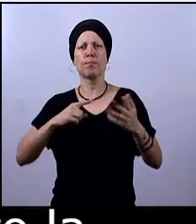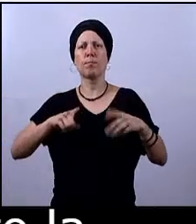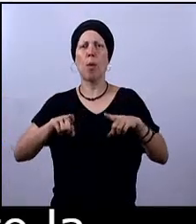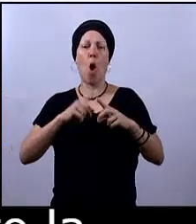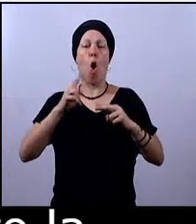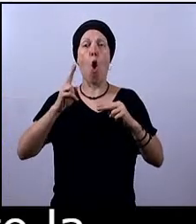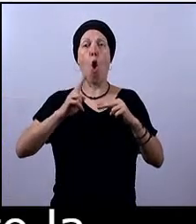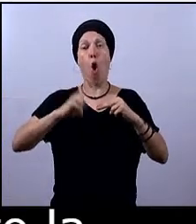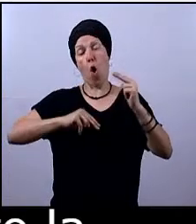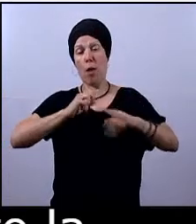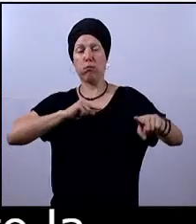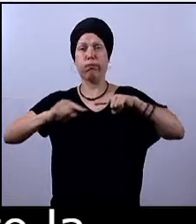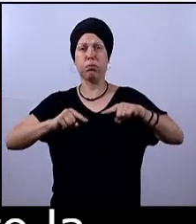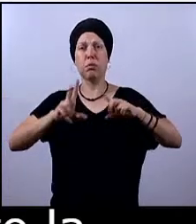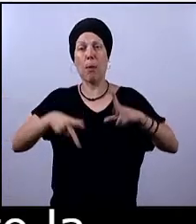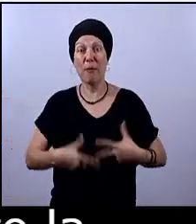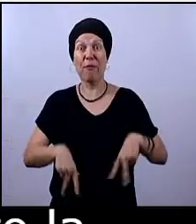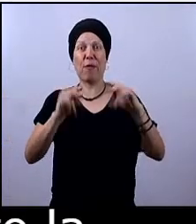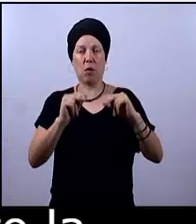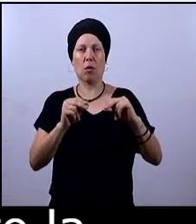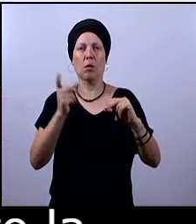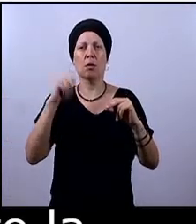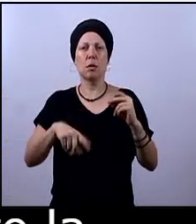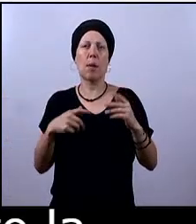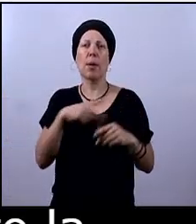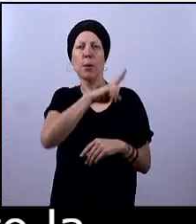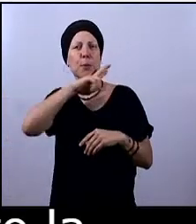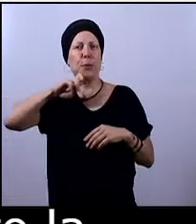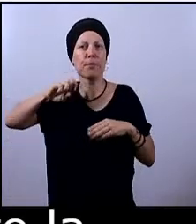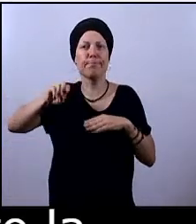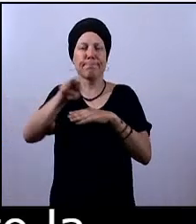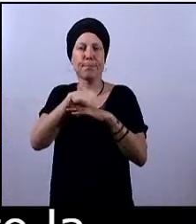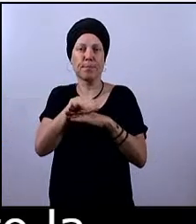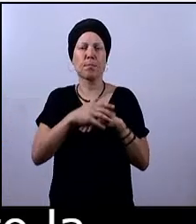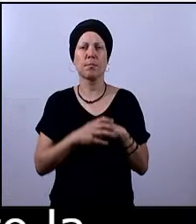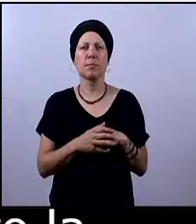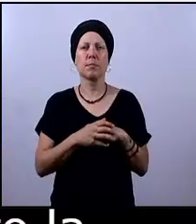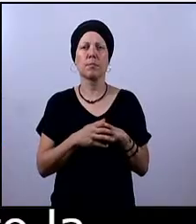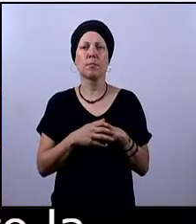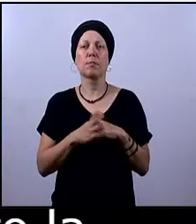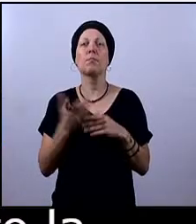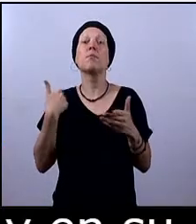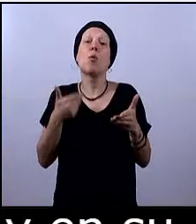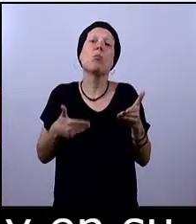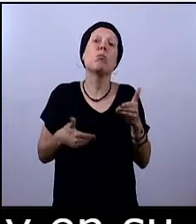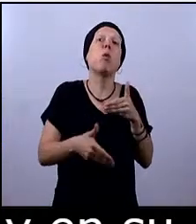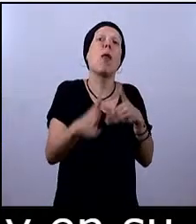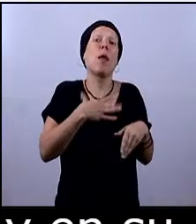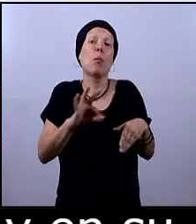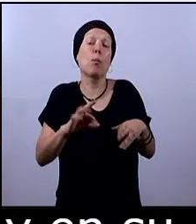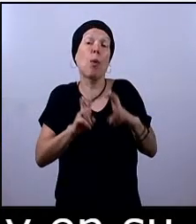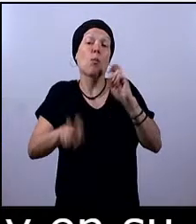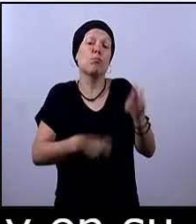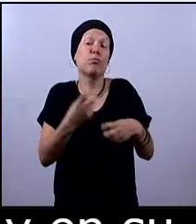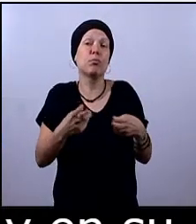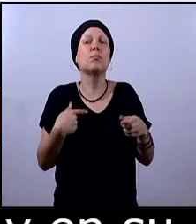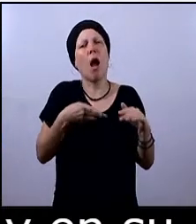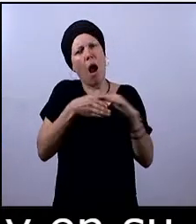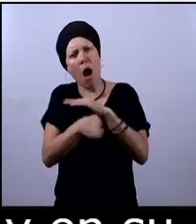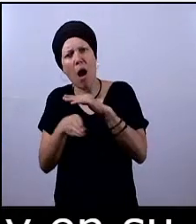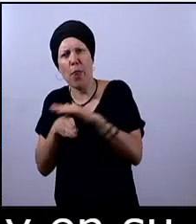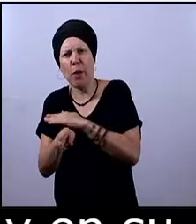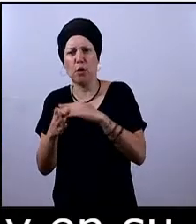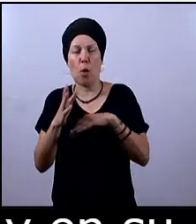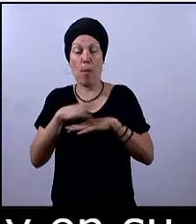de obra, la finalización y la conservación, y en su caso, futura rehabilitación, de los accesos